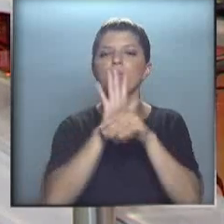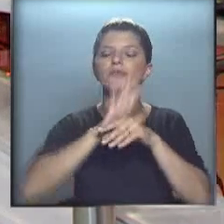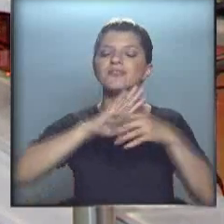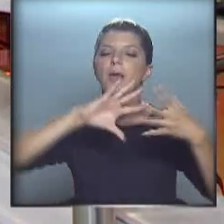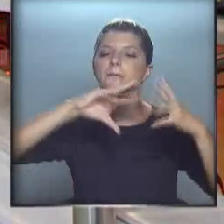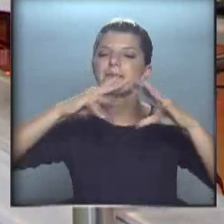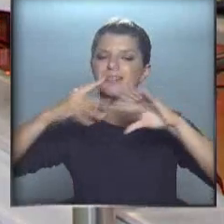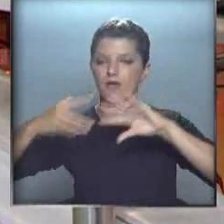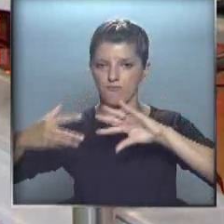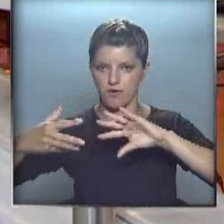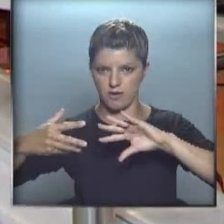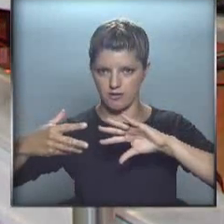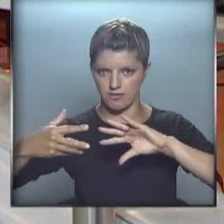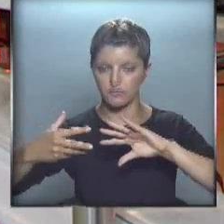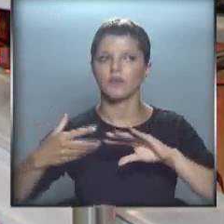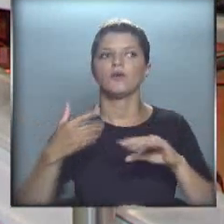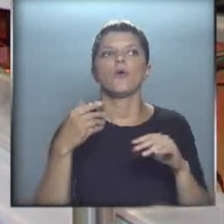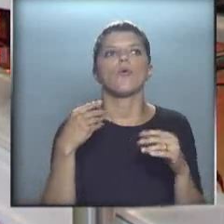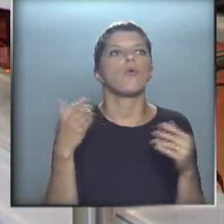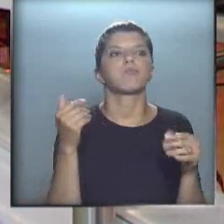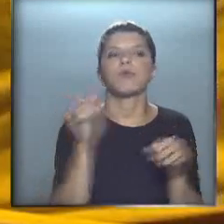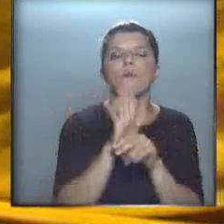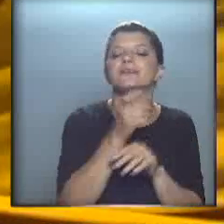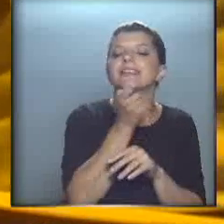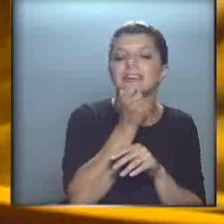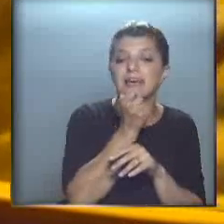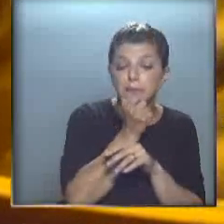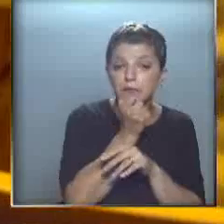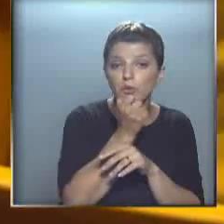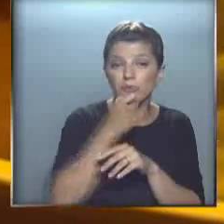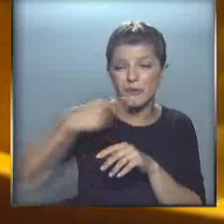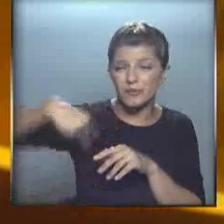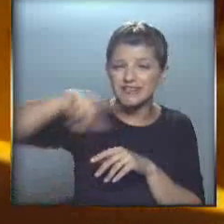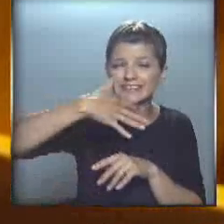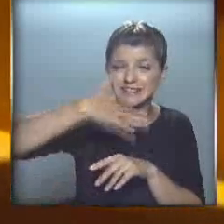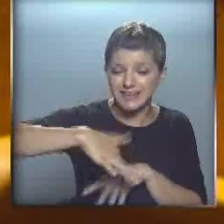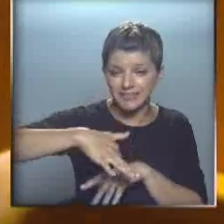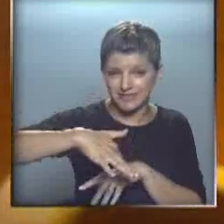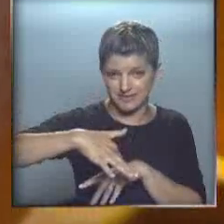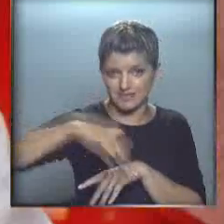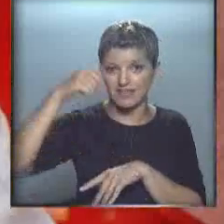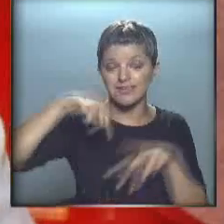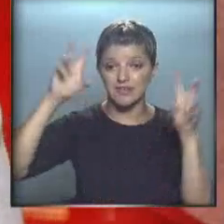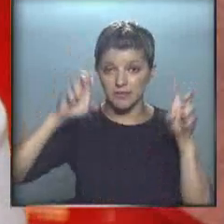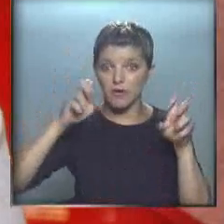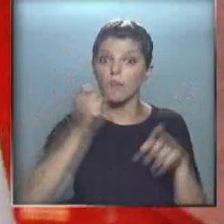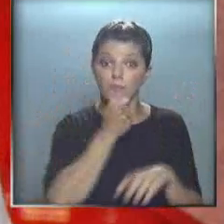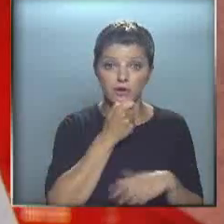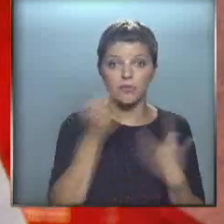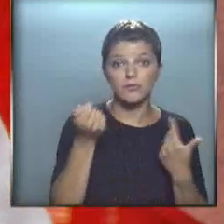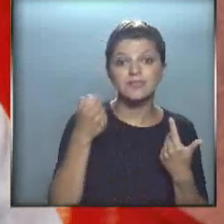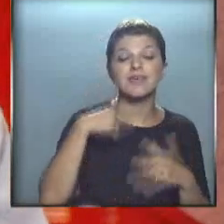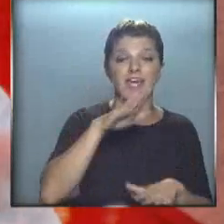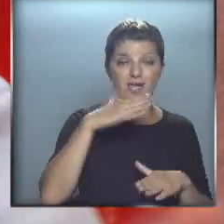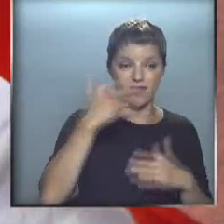metáfora es algo así como un ejemplo que ayuda a entender lo que estamos discutiendo. Bueno, entonces el caso de los nietos y las abuelas es la metáfora para